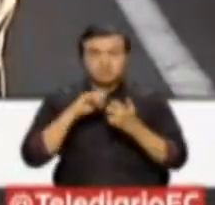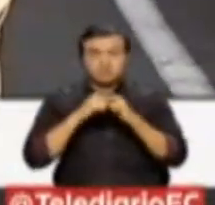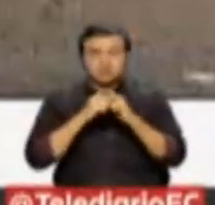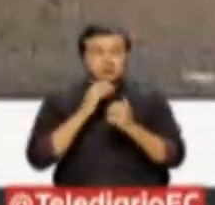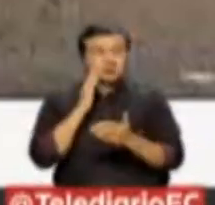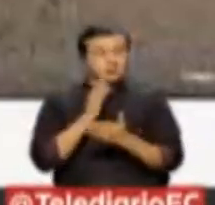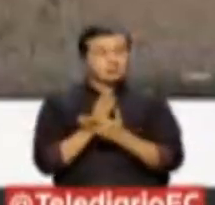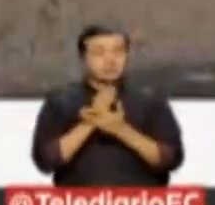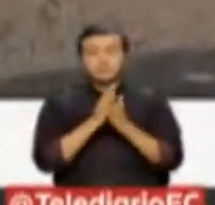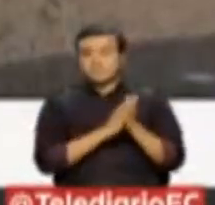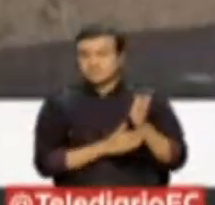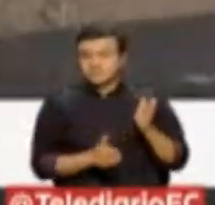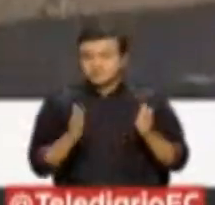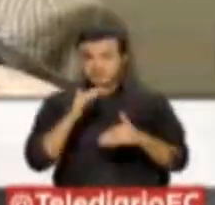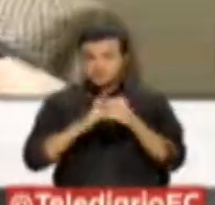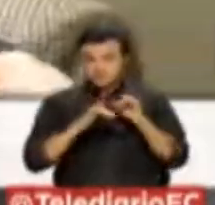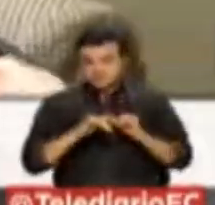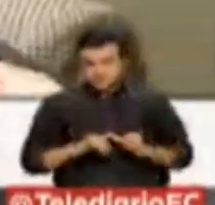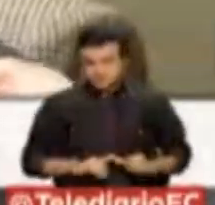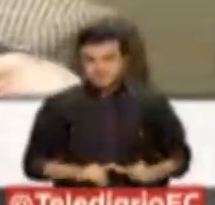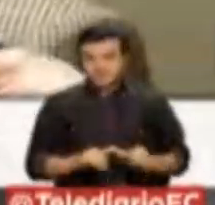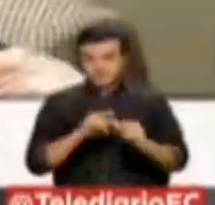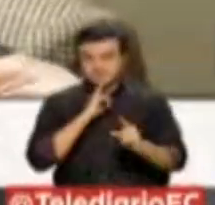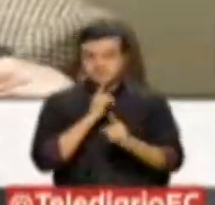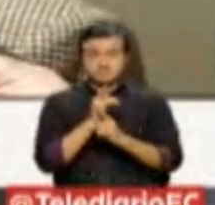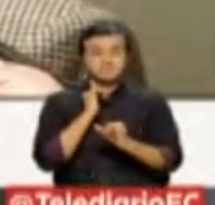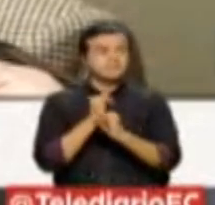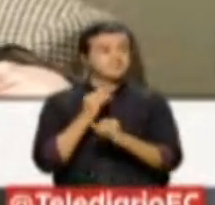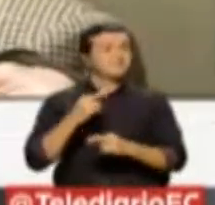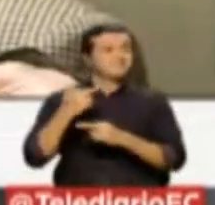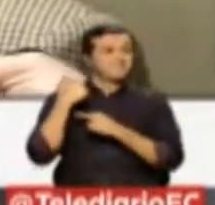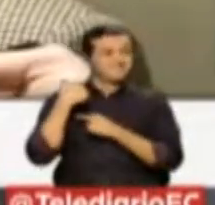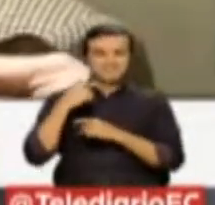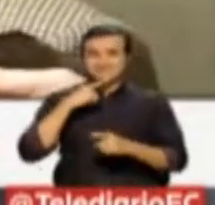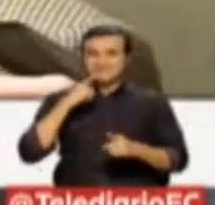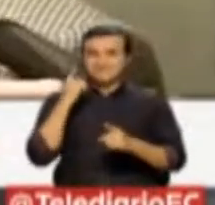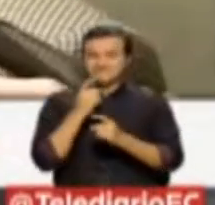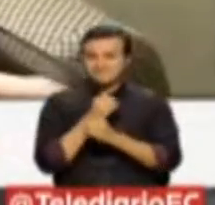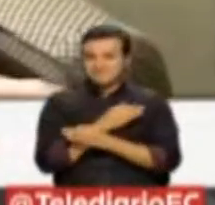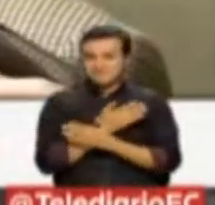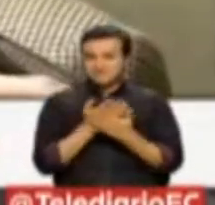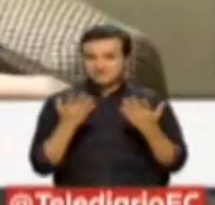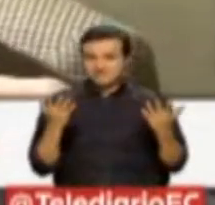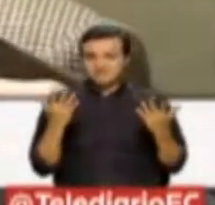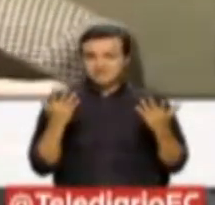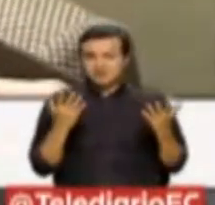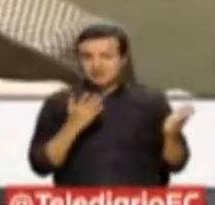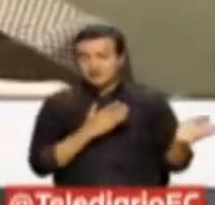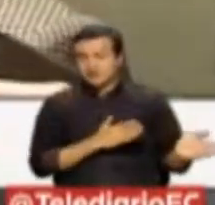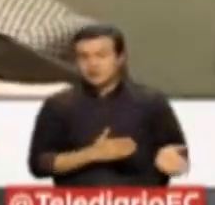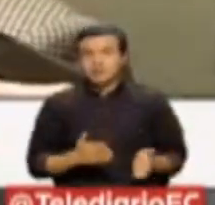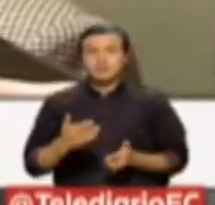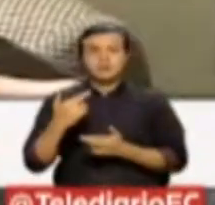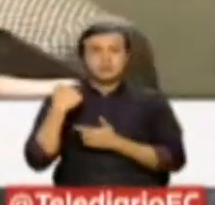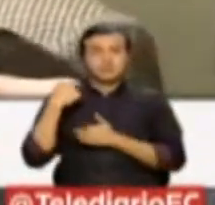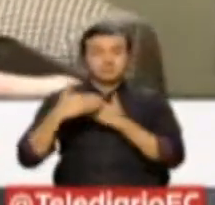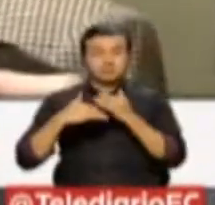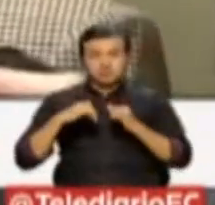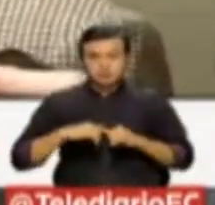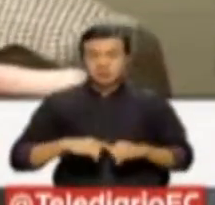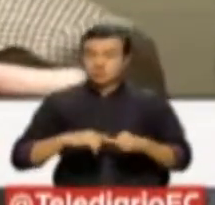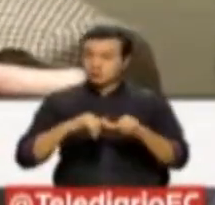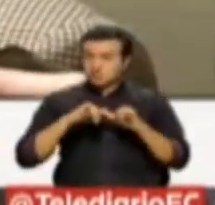en lo que dura el proceso la entidad competente que es la agencia metropolitana de tránsito a que a cargo de este proceso